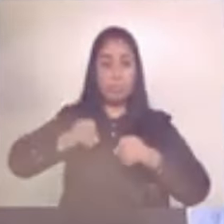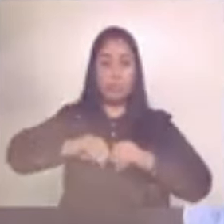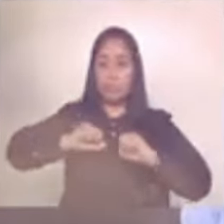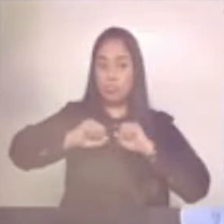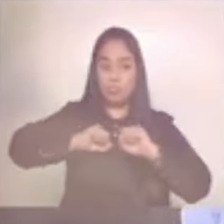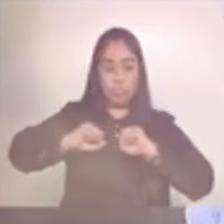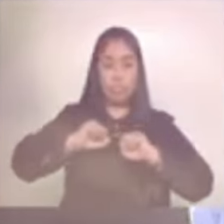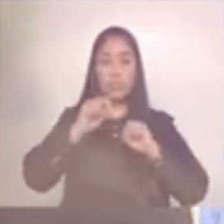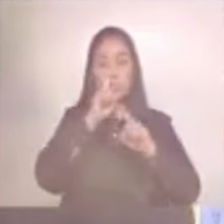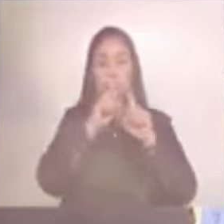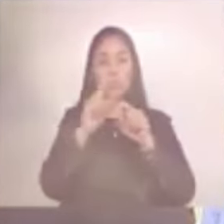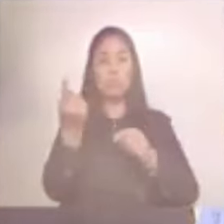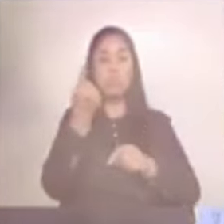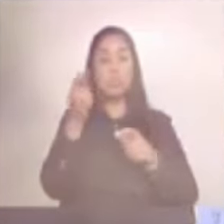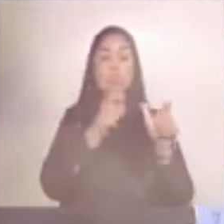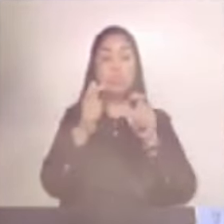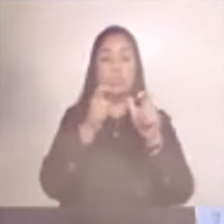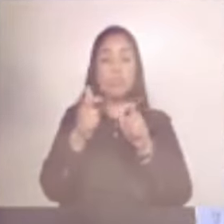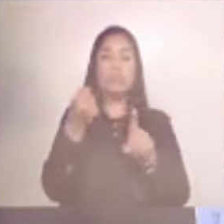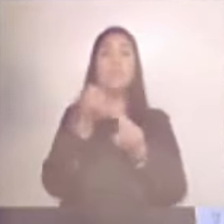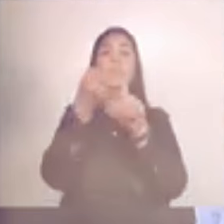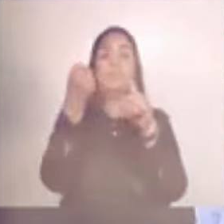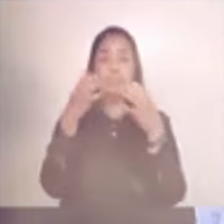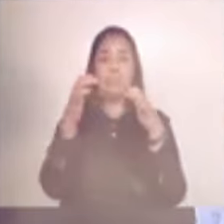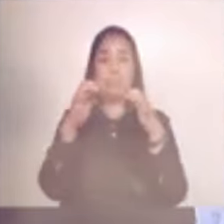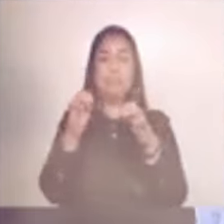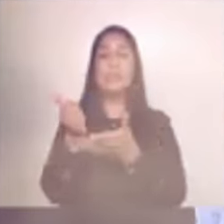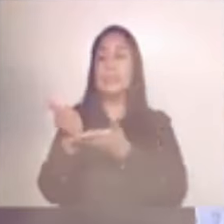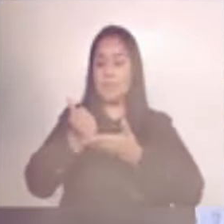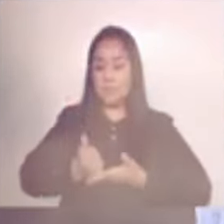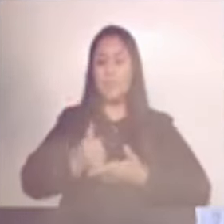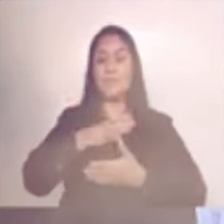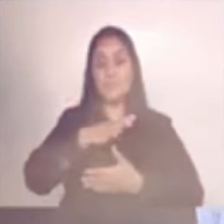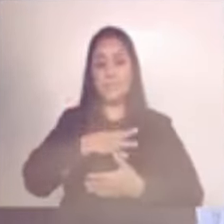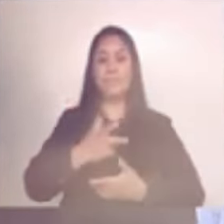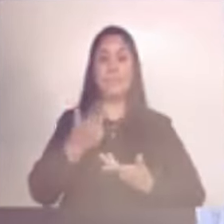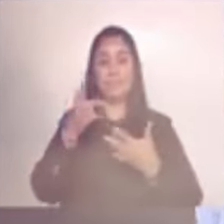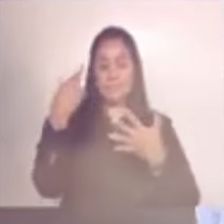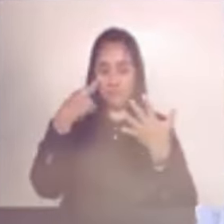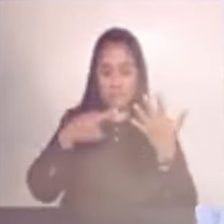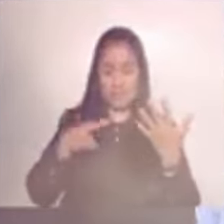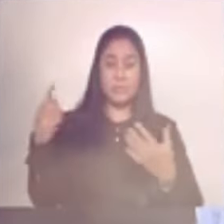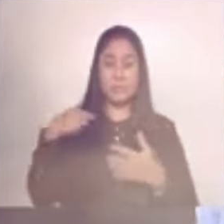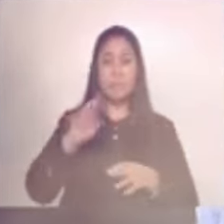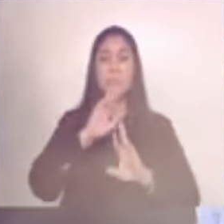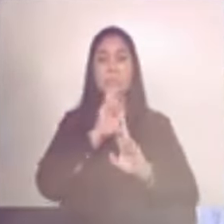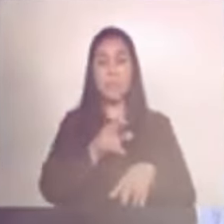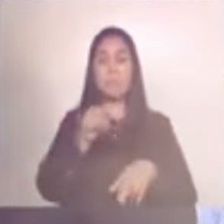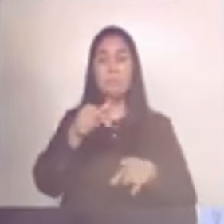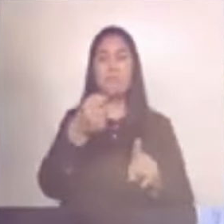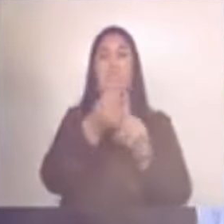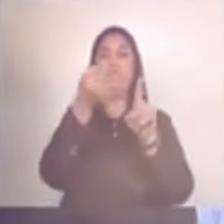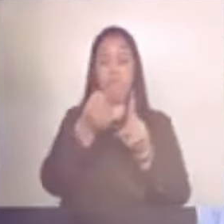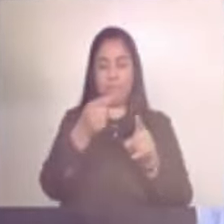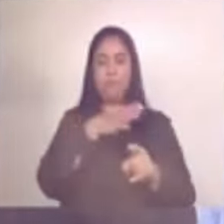tener un estado de calamidad que permite tener los medios para poder responder a estas situaciones en cuanto se den.